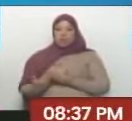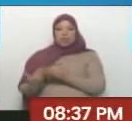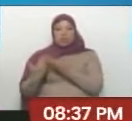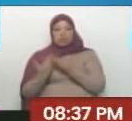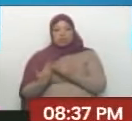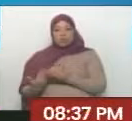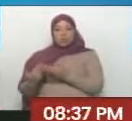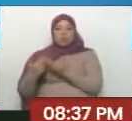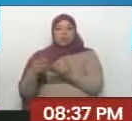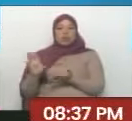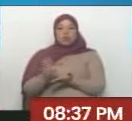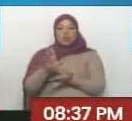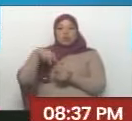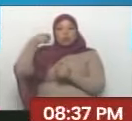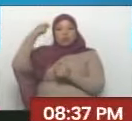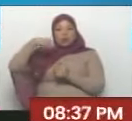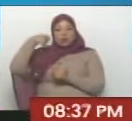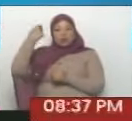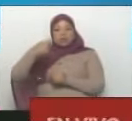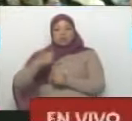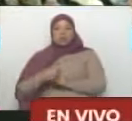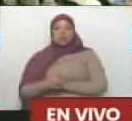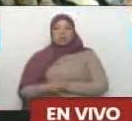grabación del mayor nivel.